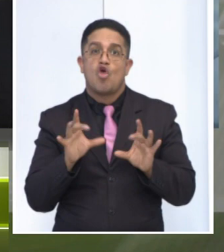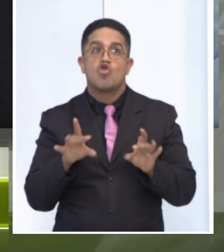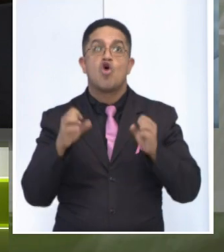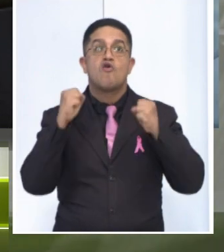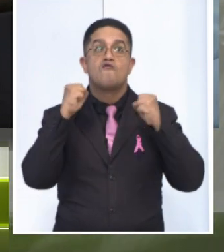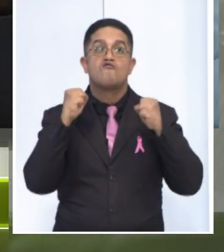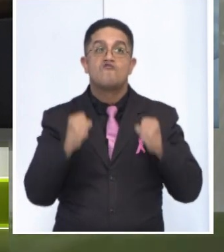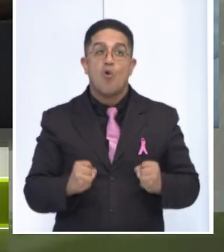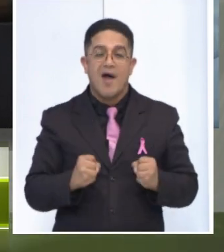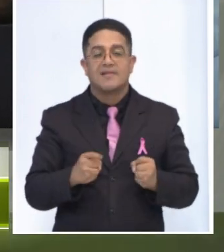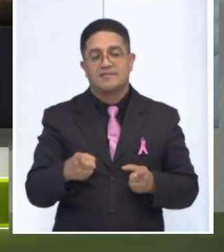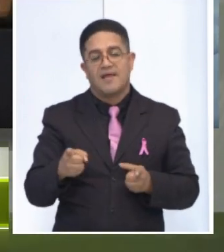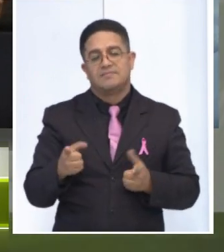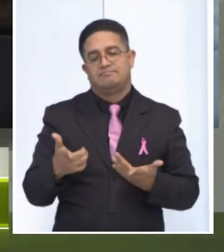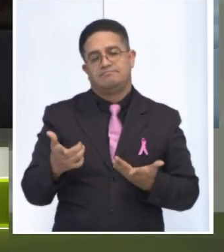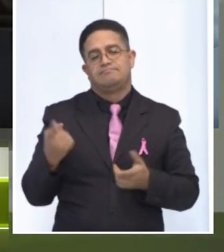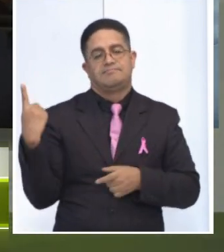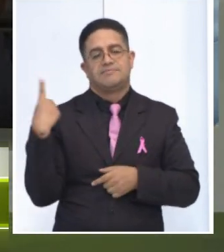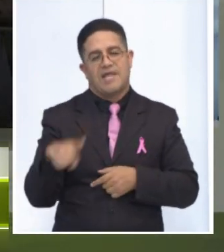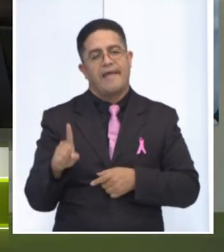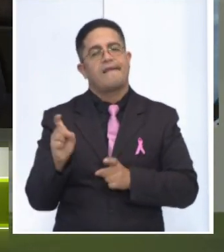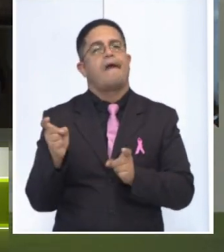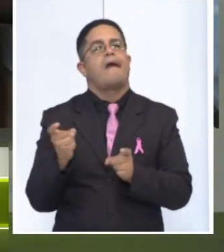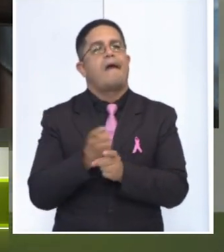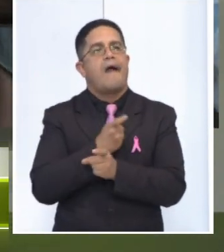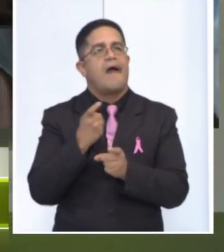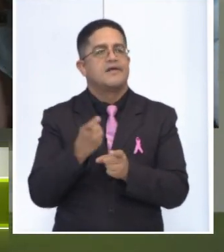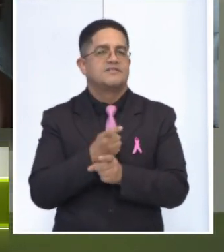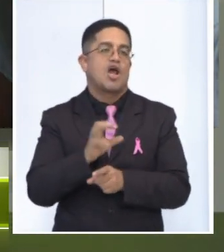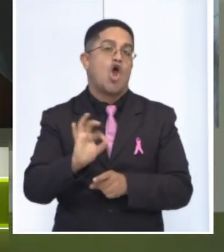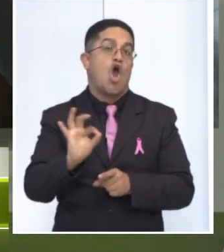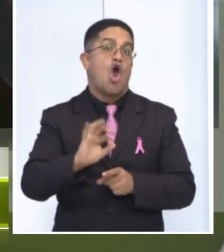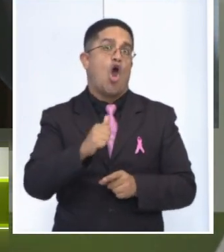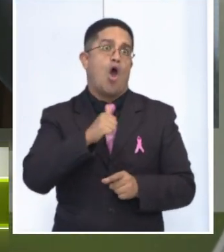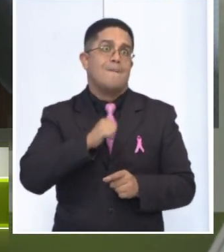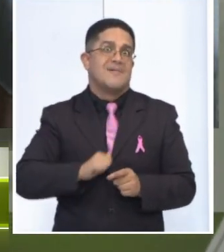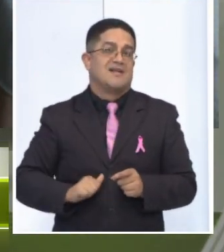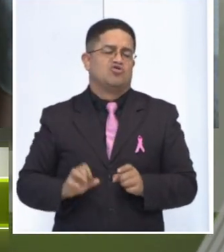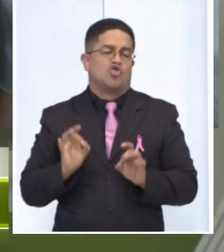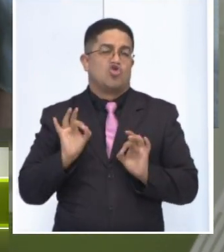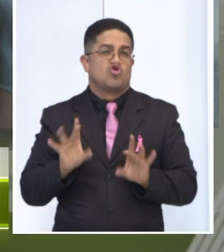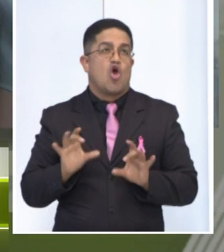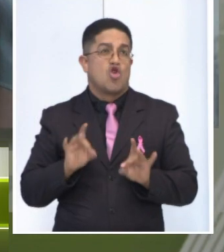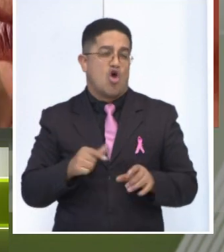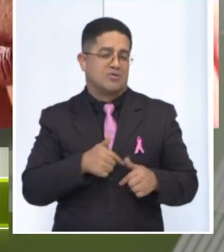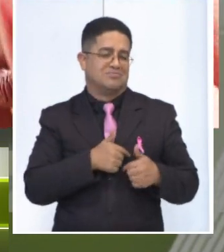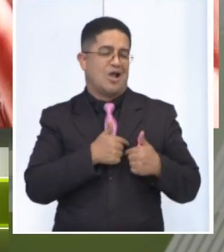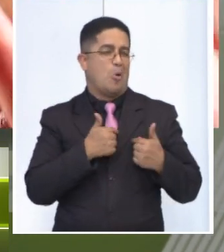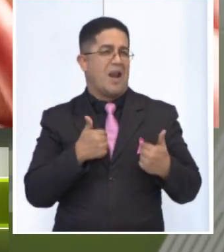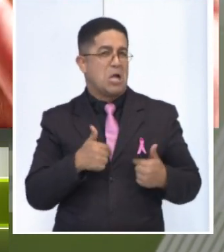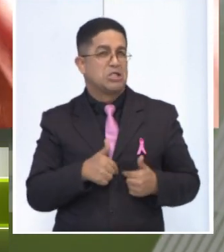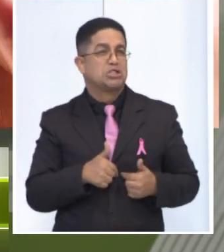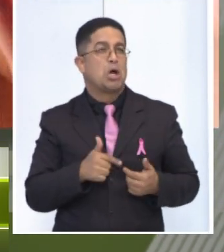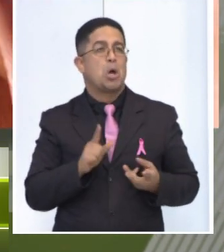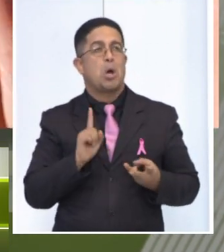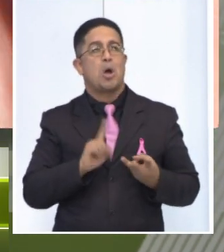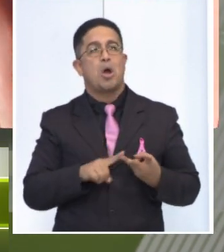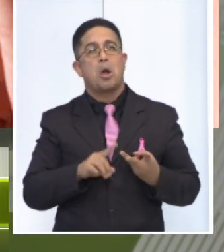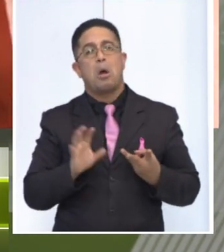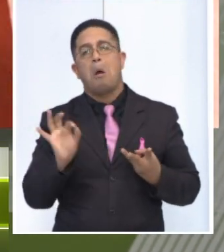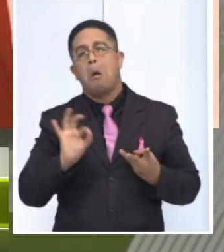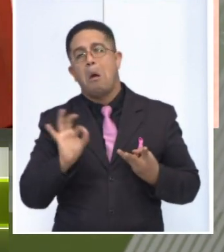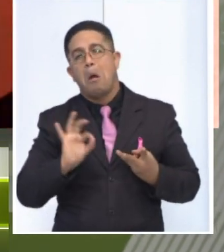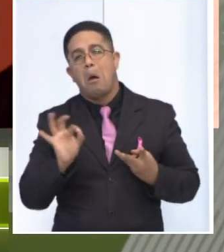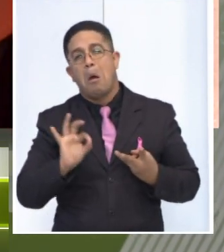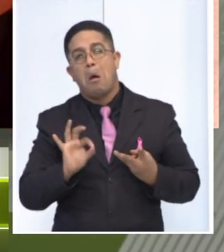paciente oncológico, por ejemplo, un paciente con un postoperatorio muy doloroso, generalmente cardiovascular o, por ejemplo, a